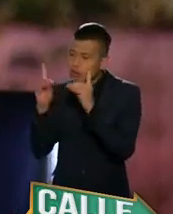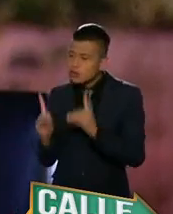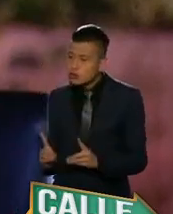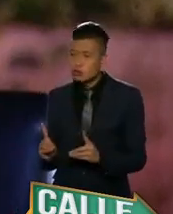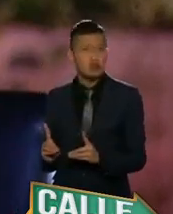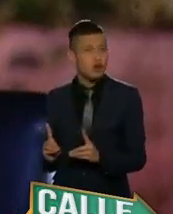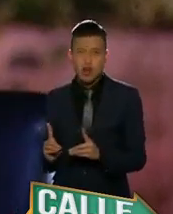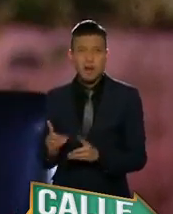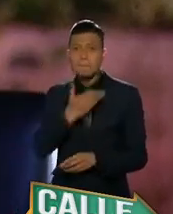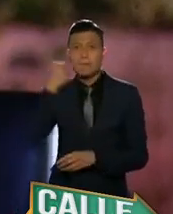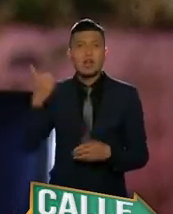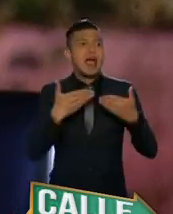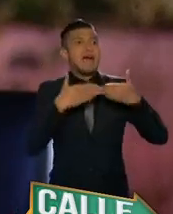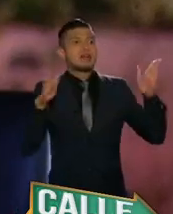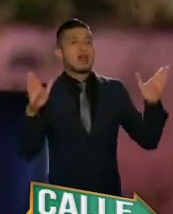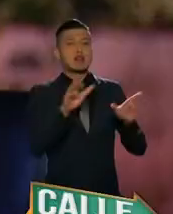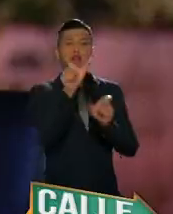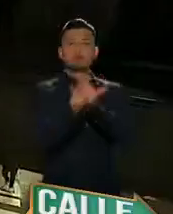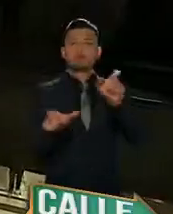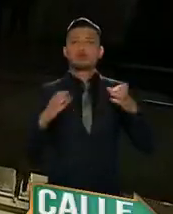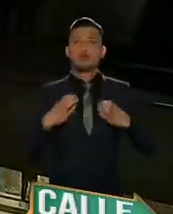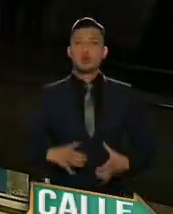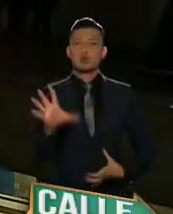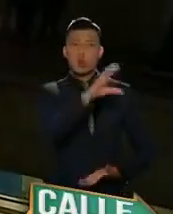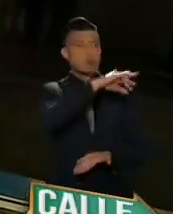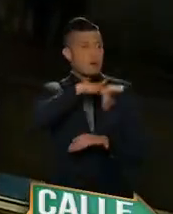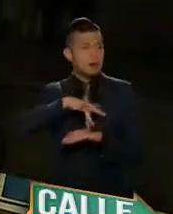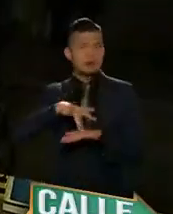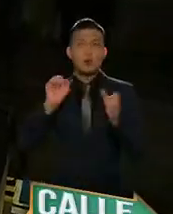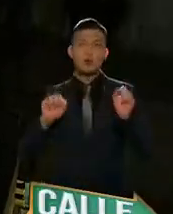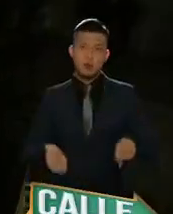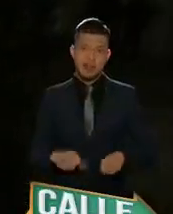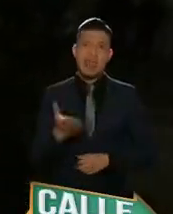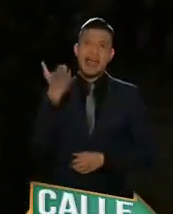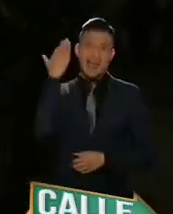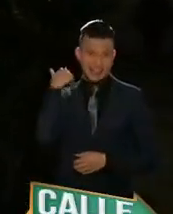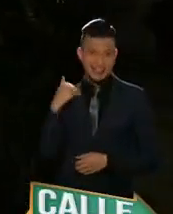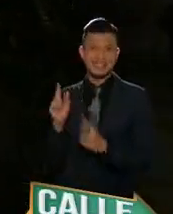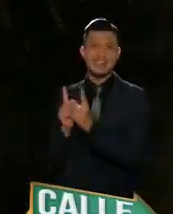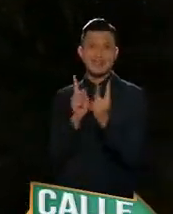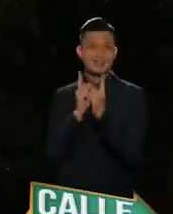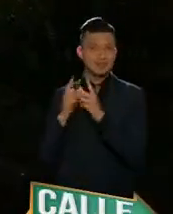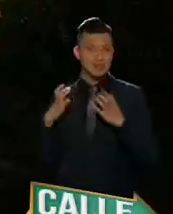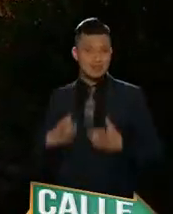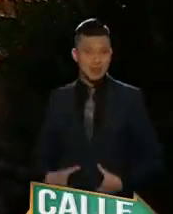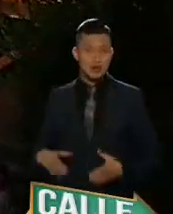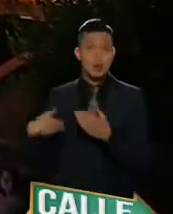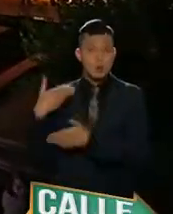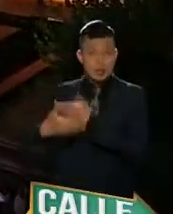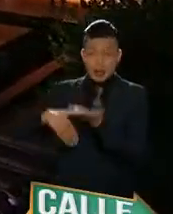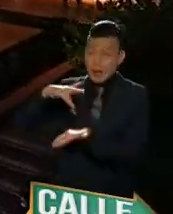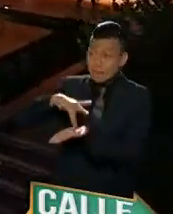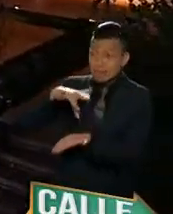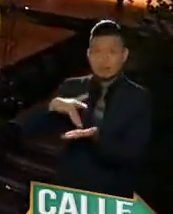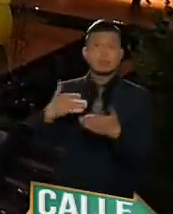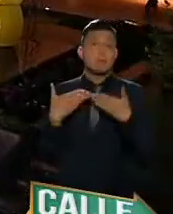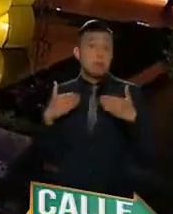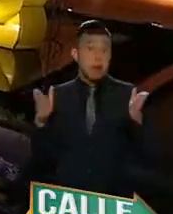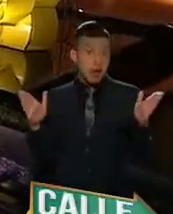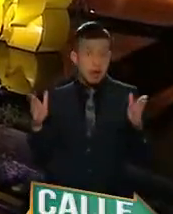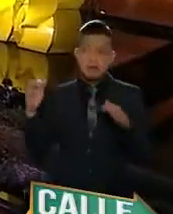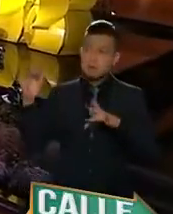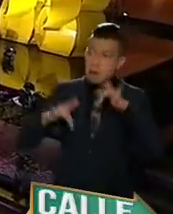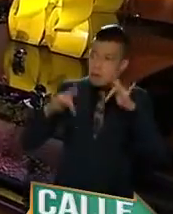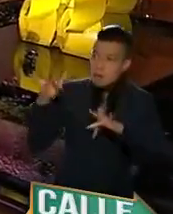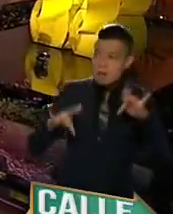donde participen todos los ciudadanos. Lo hicimos así desde los encuentros ciudadanos. Los encuentros ciudadanos fueron un proceso participativo muy amplio